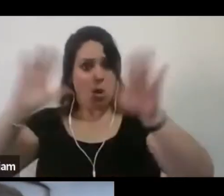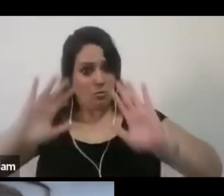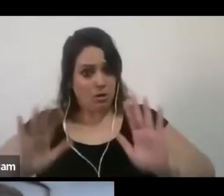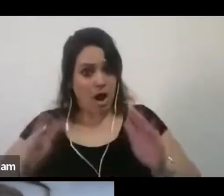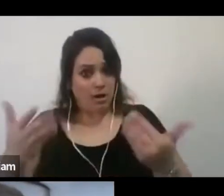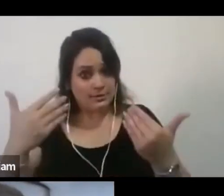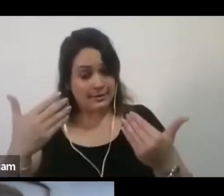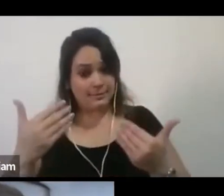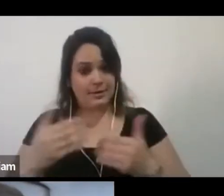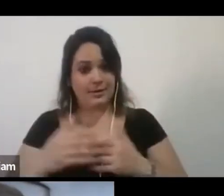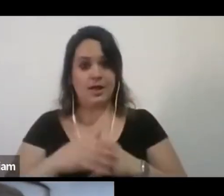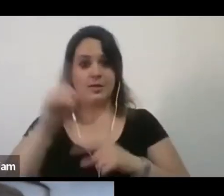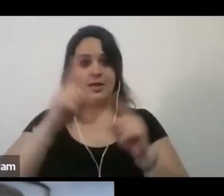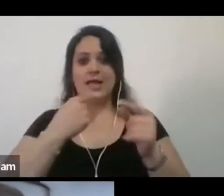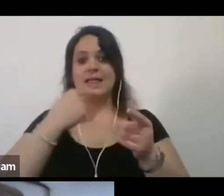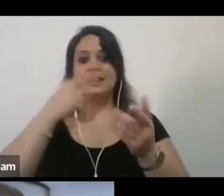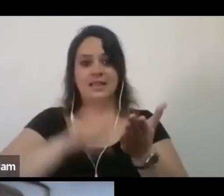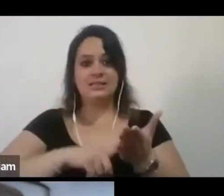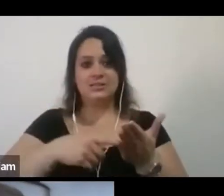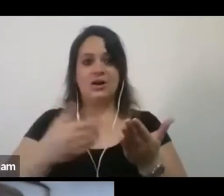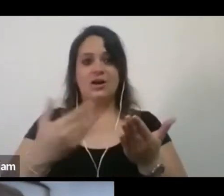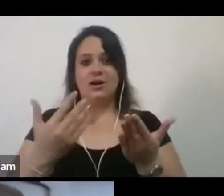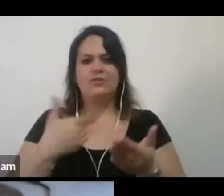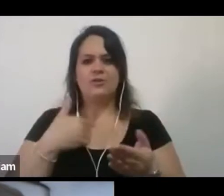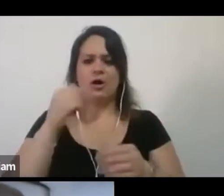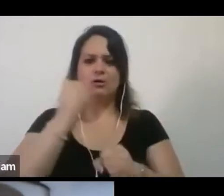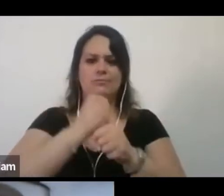la hora de tomar la decisión de qué profesión seguir,